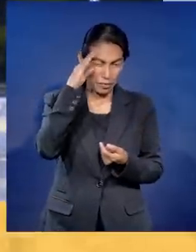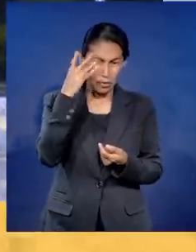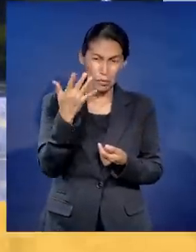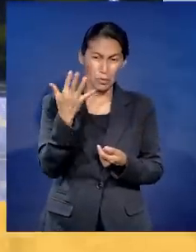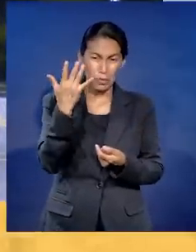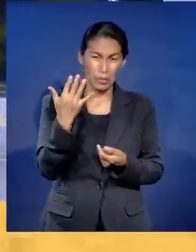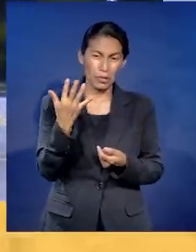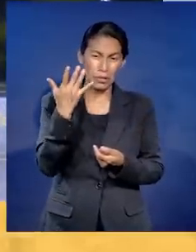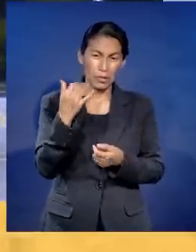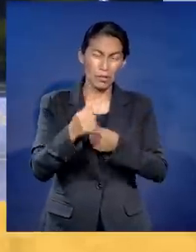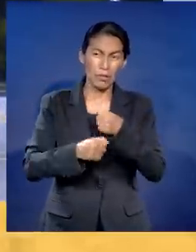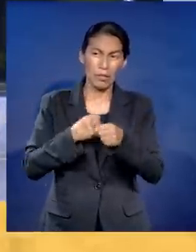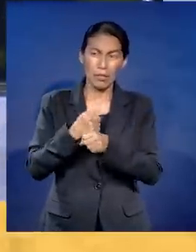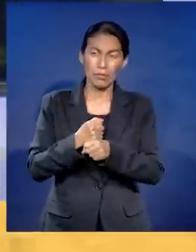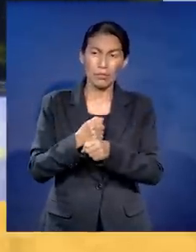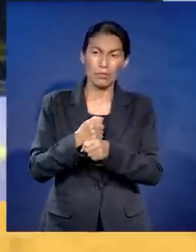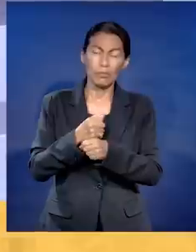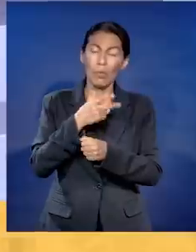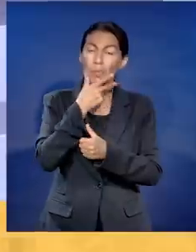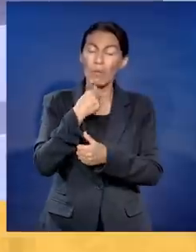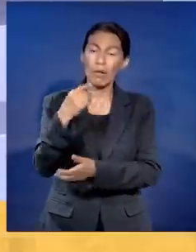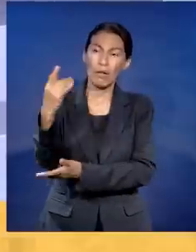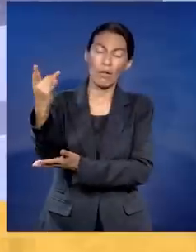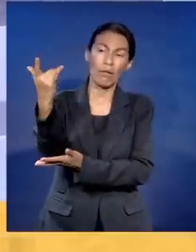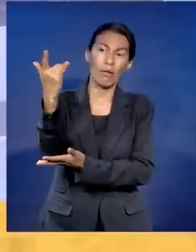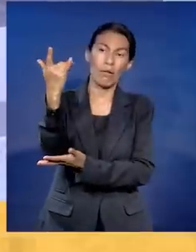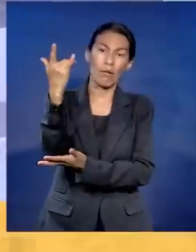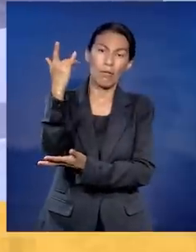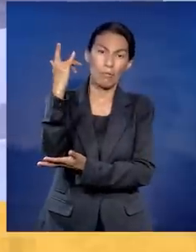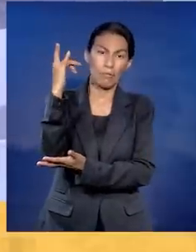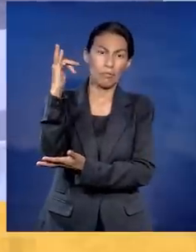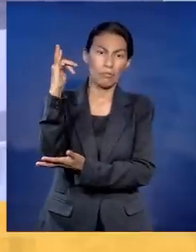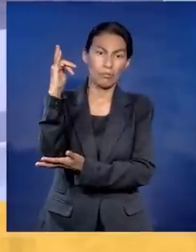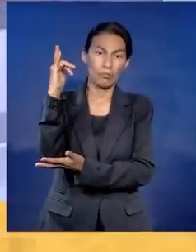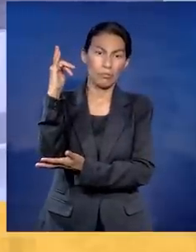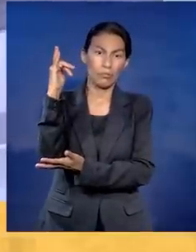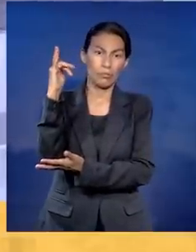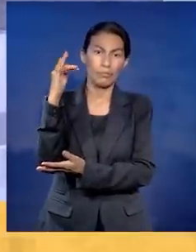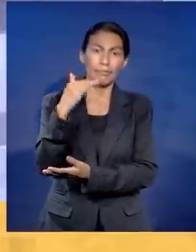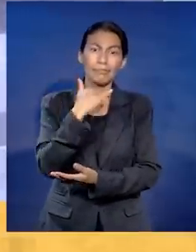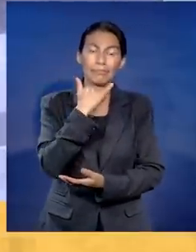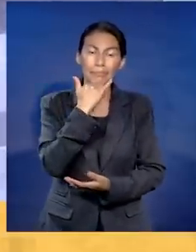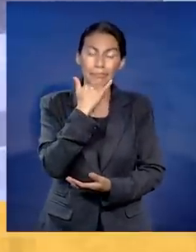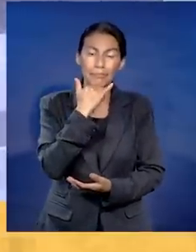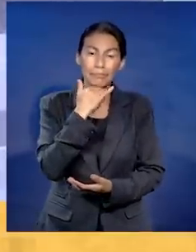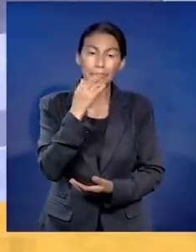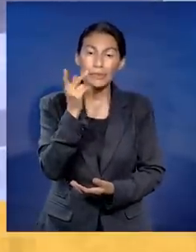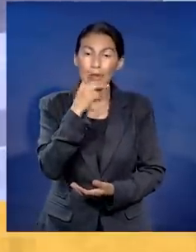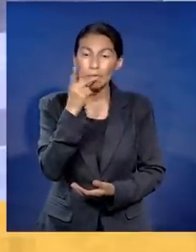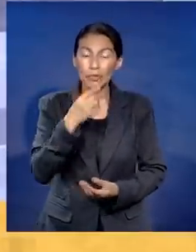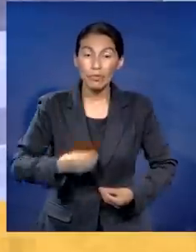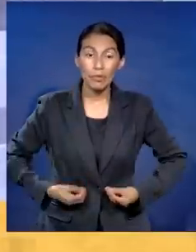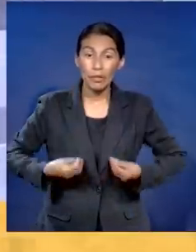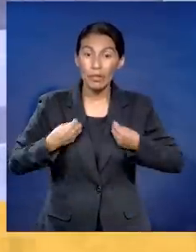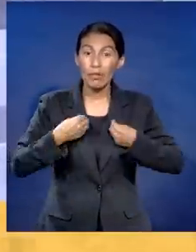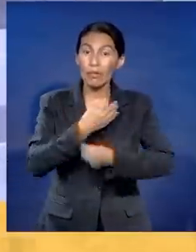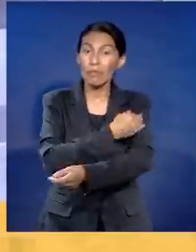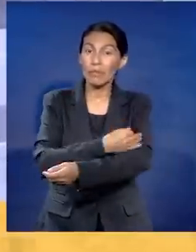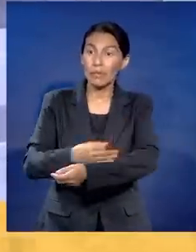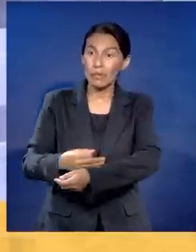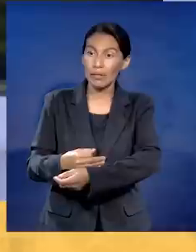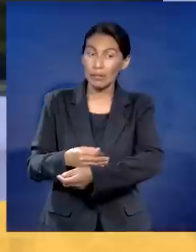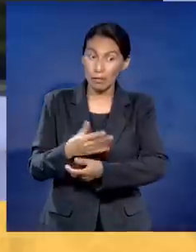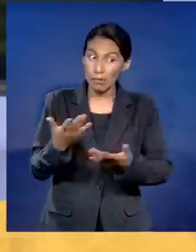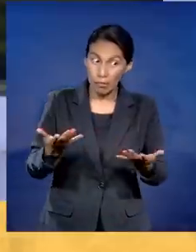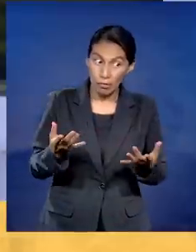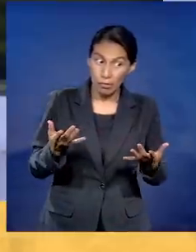Yo estimo que tendría unos 55 años de edad. Entra y me dice, disculpe, ¿no está el pastor que